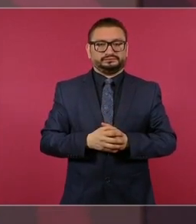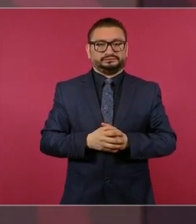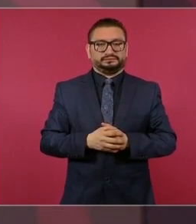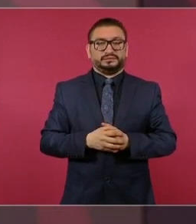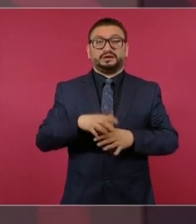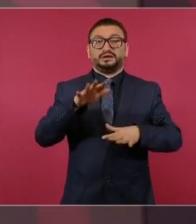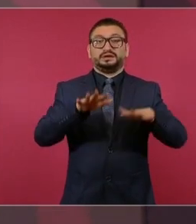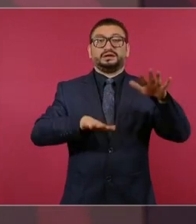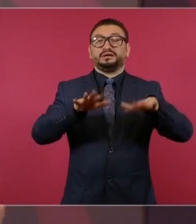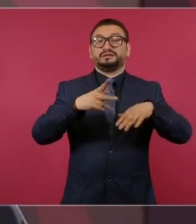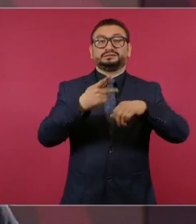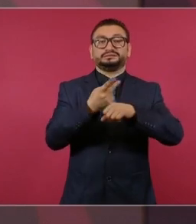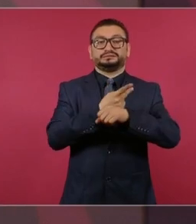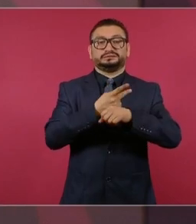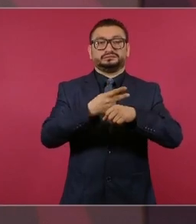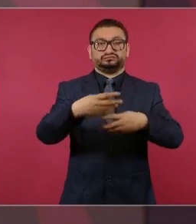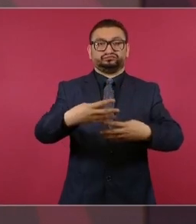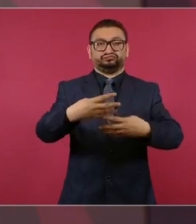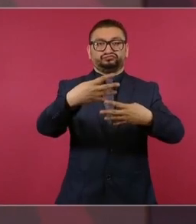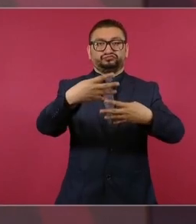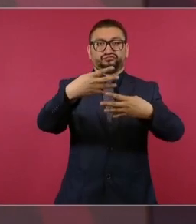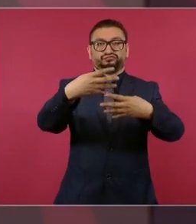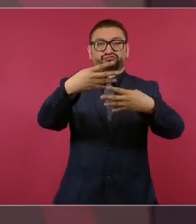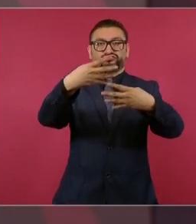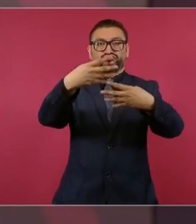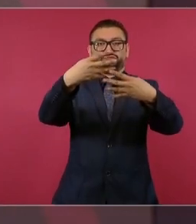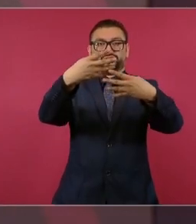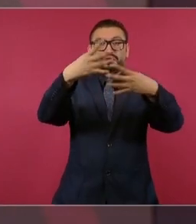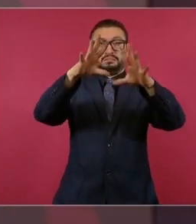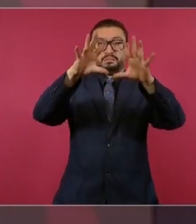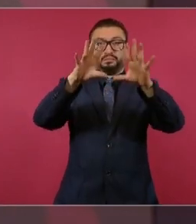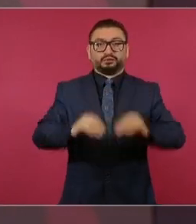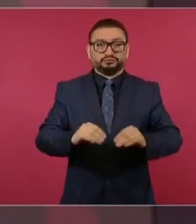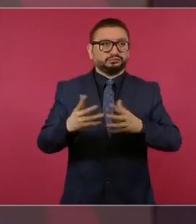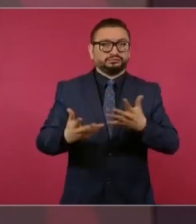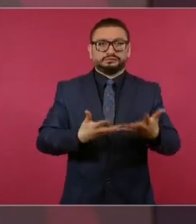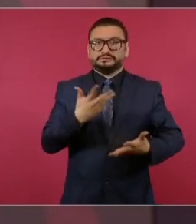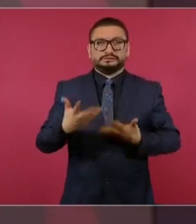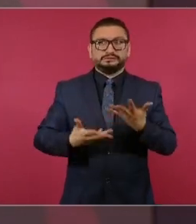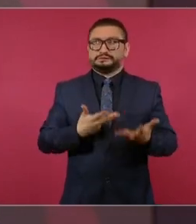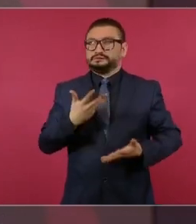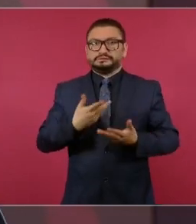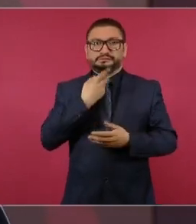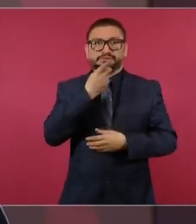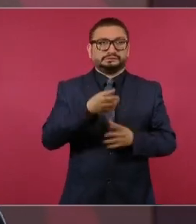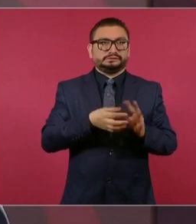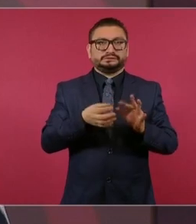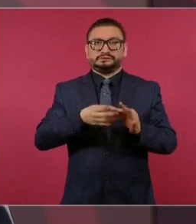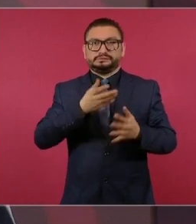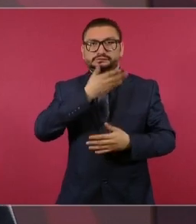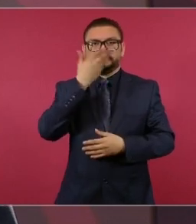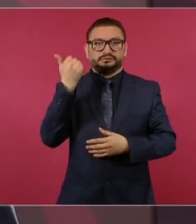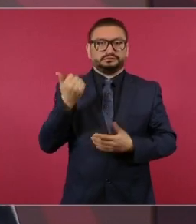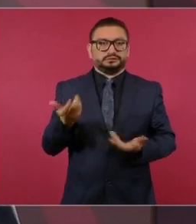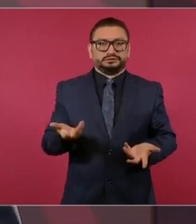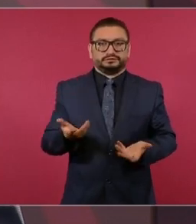A veces pasa de que se les apaga la pantalla y ya no saben qué